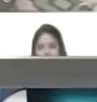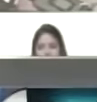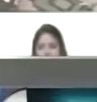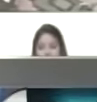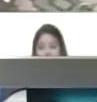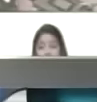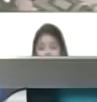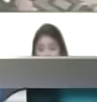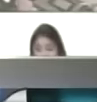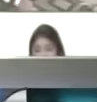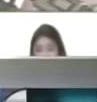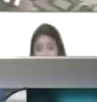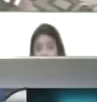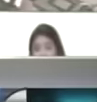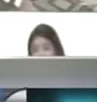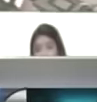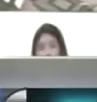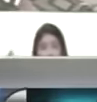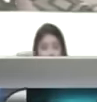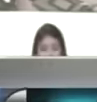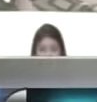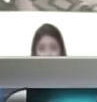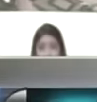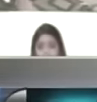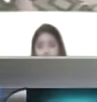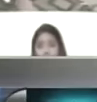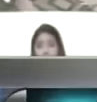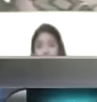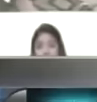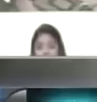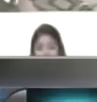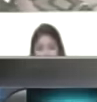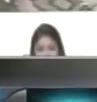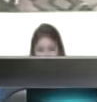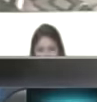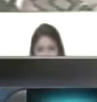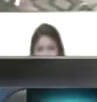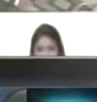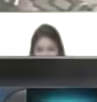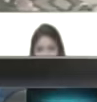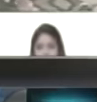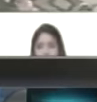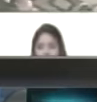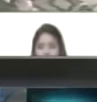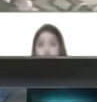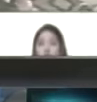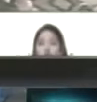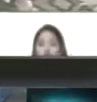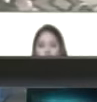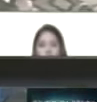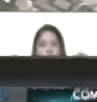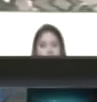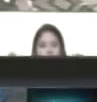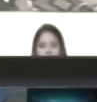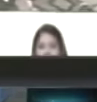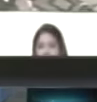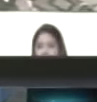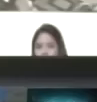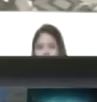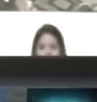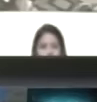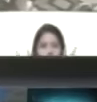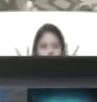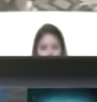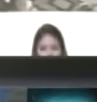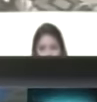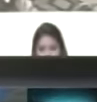ha habido en el transcurso de estos años de creado el Ministerio Penitenciario, y seguirá habiendo nuevo régimen penitenciario.